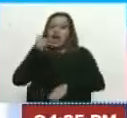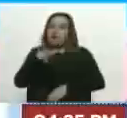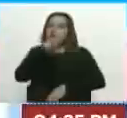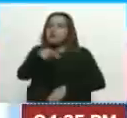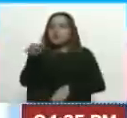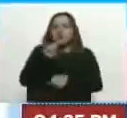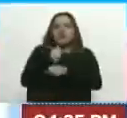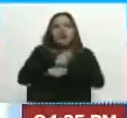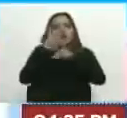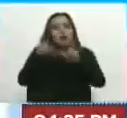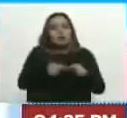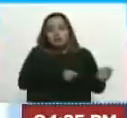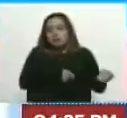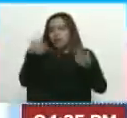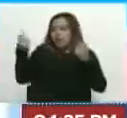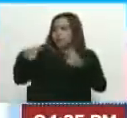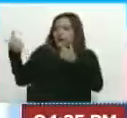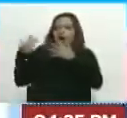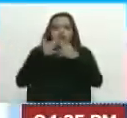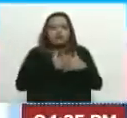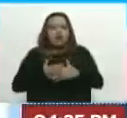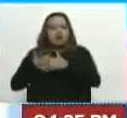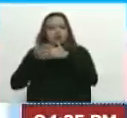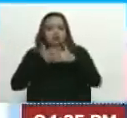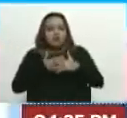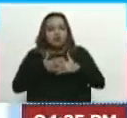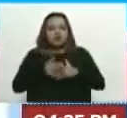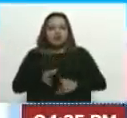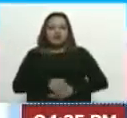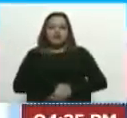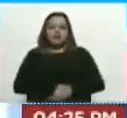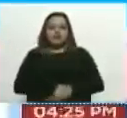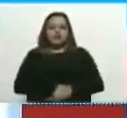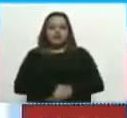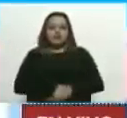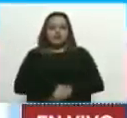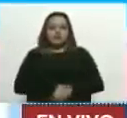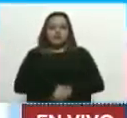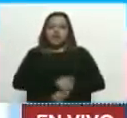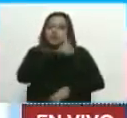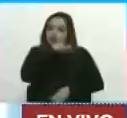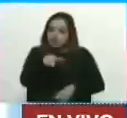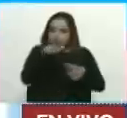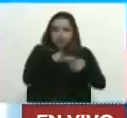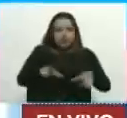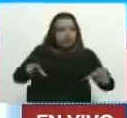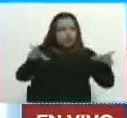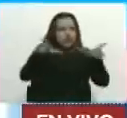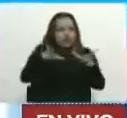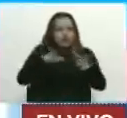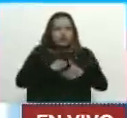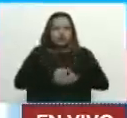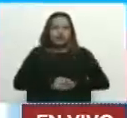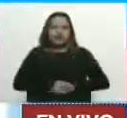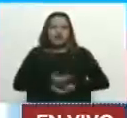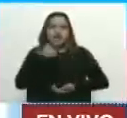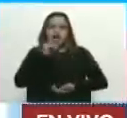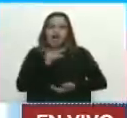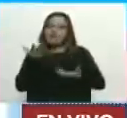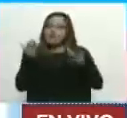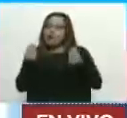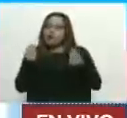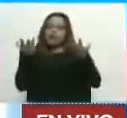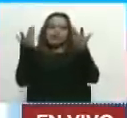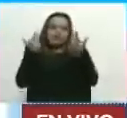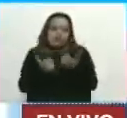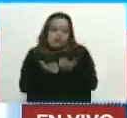obra hacia el imperio. Es también un lugar donde hay una alta